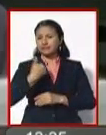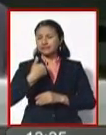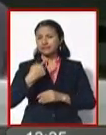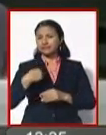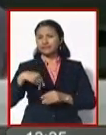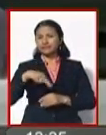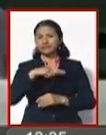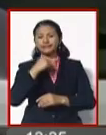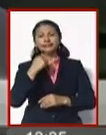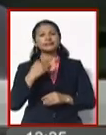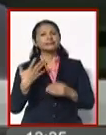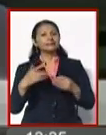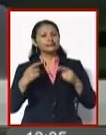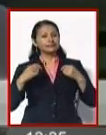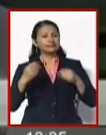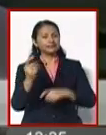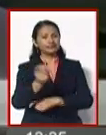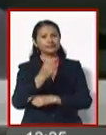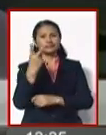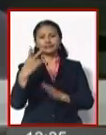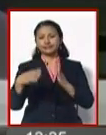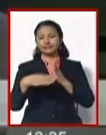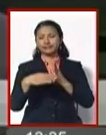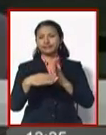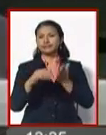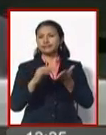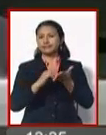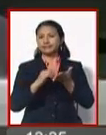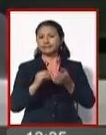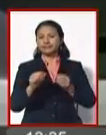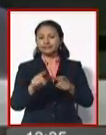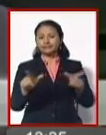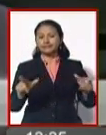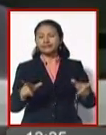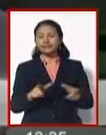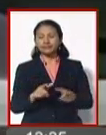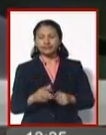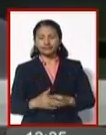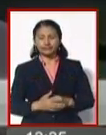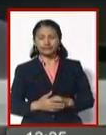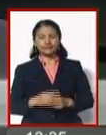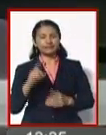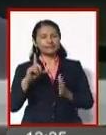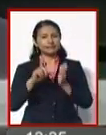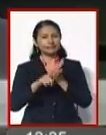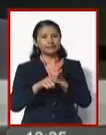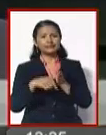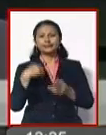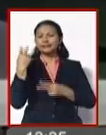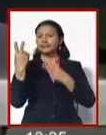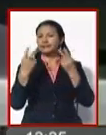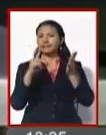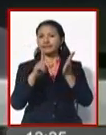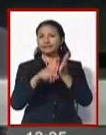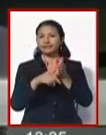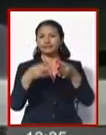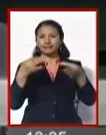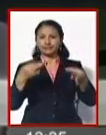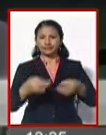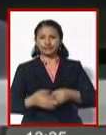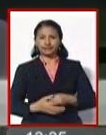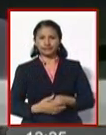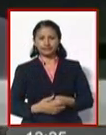nosotros y tratar de salir a ganar los dos partidos que nos queda local y para después salir de visita, y creo que se va a